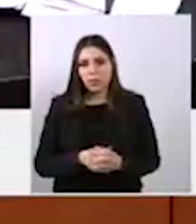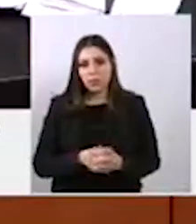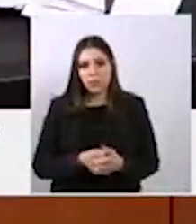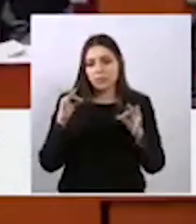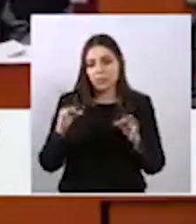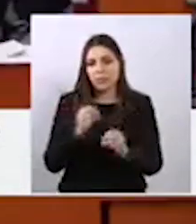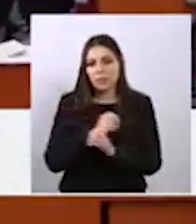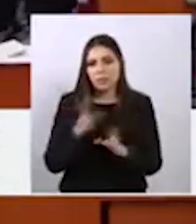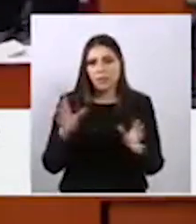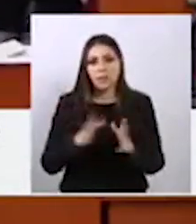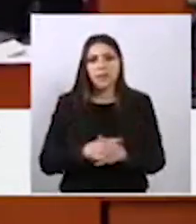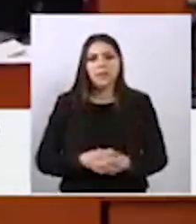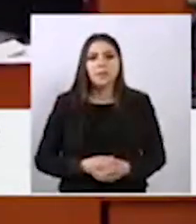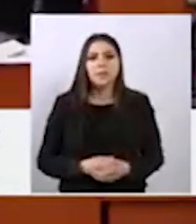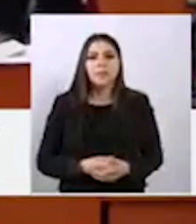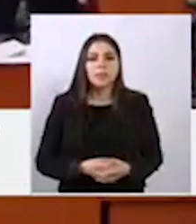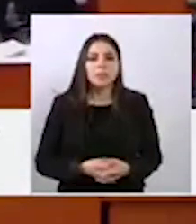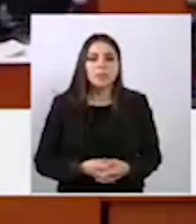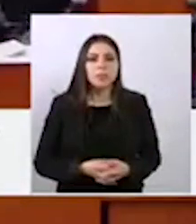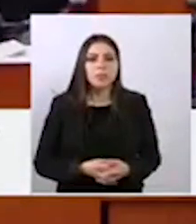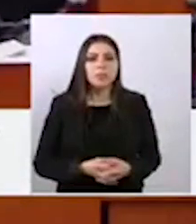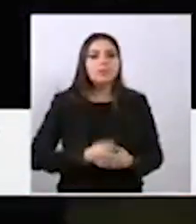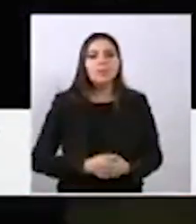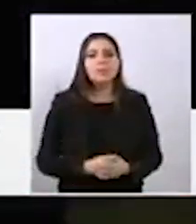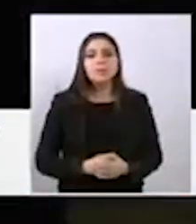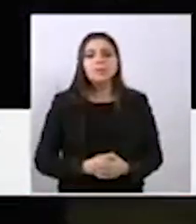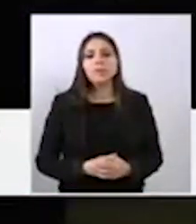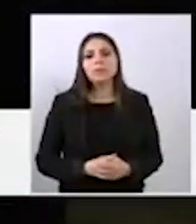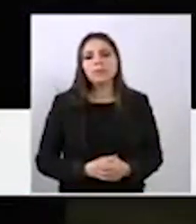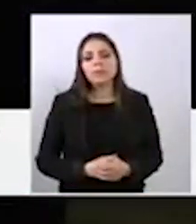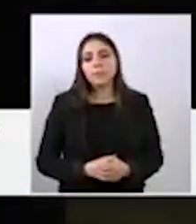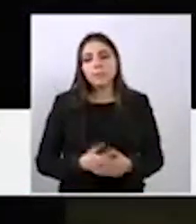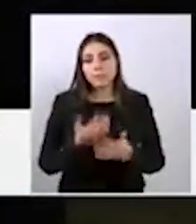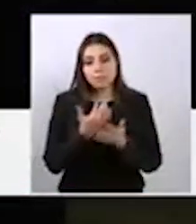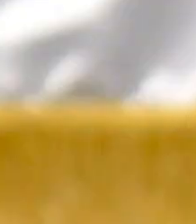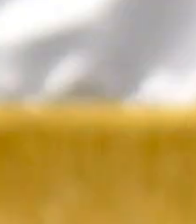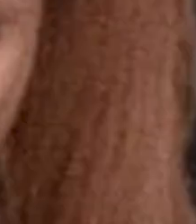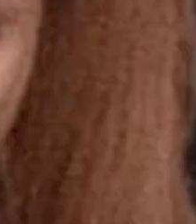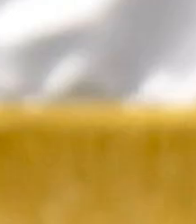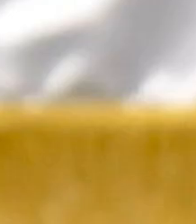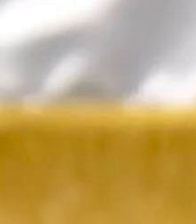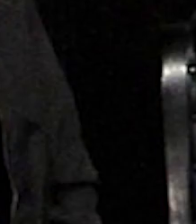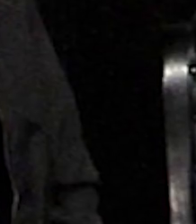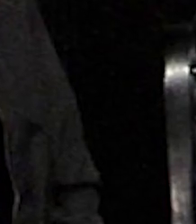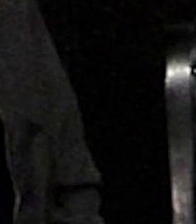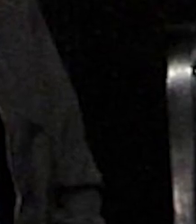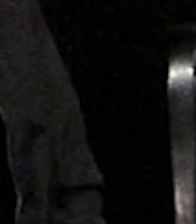autonomía, ya que es militante de Morena y cercana al presidente Andrés Manuel López Obrador.